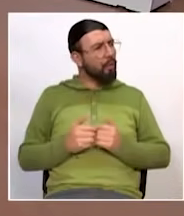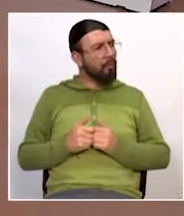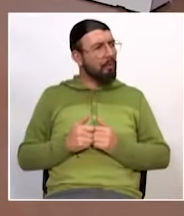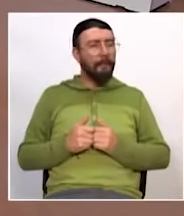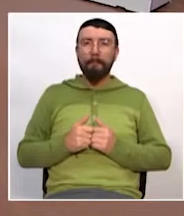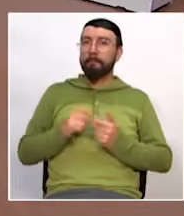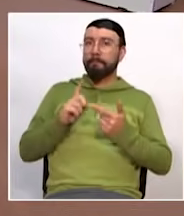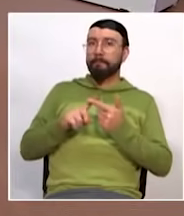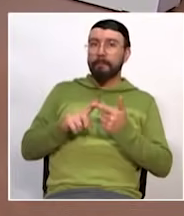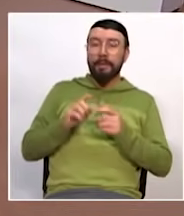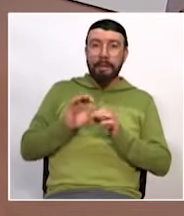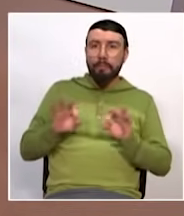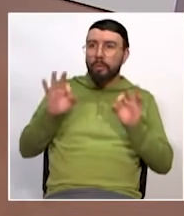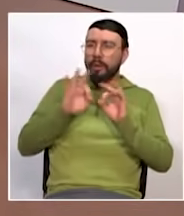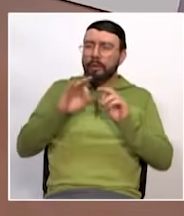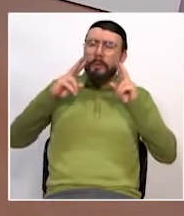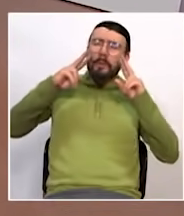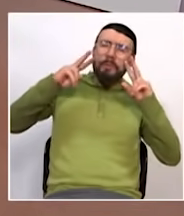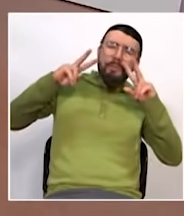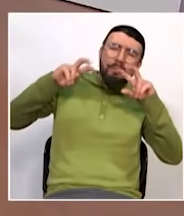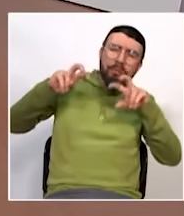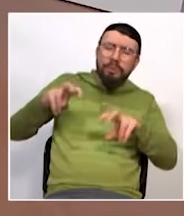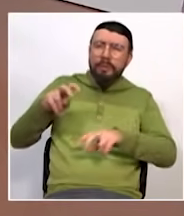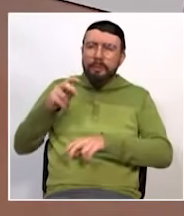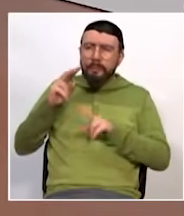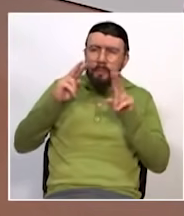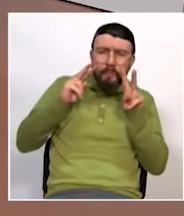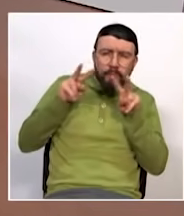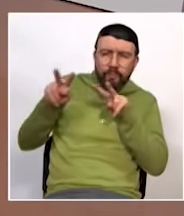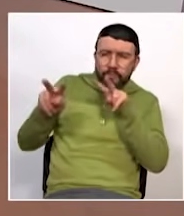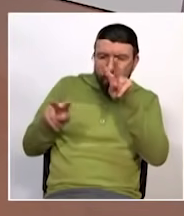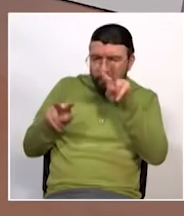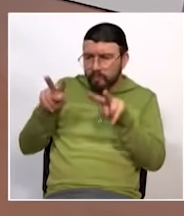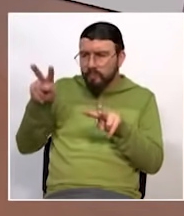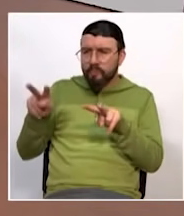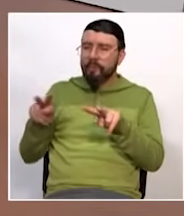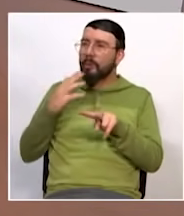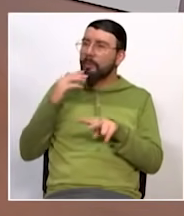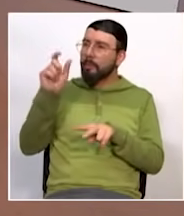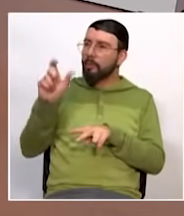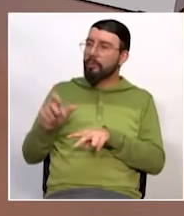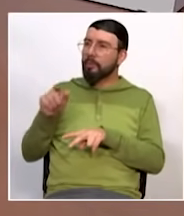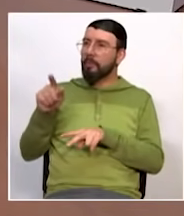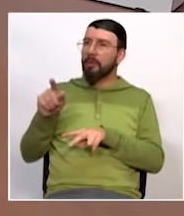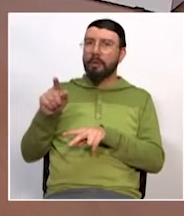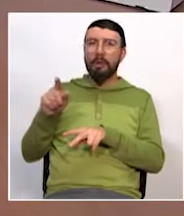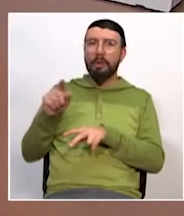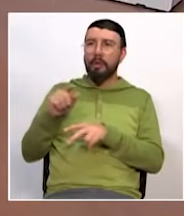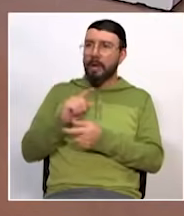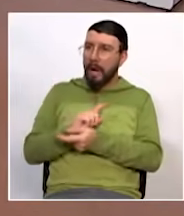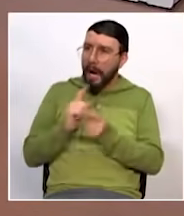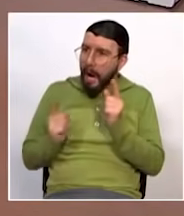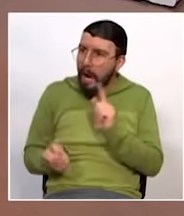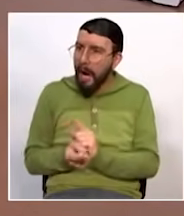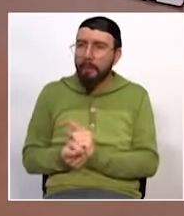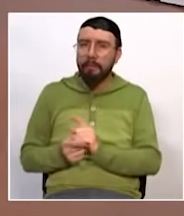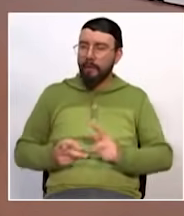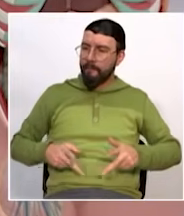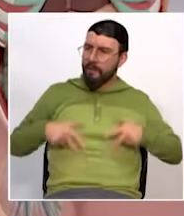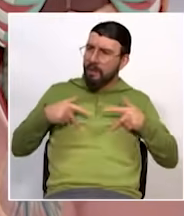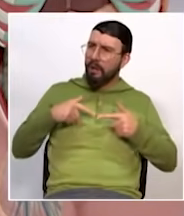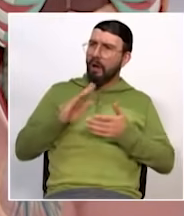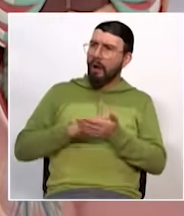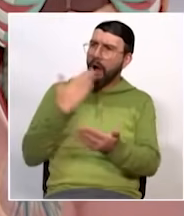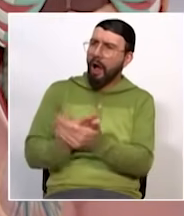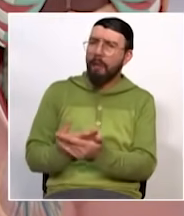necesario mirar las personas en su comportamiento cuando hacen cambios muy radicales en su forma de